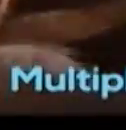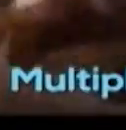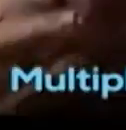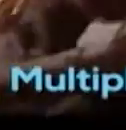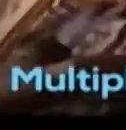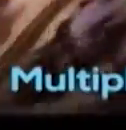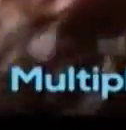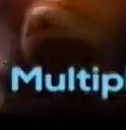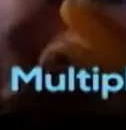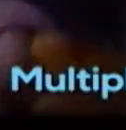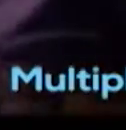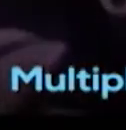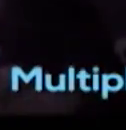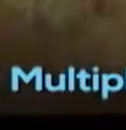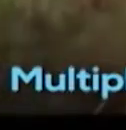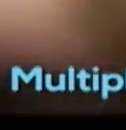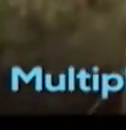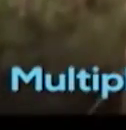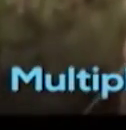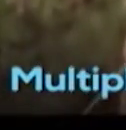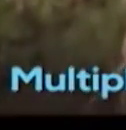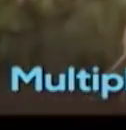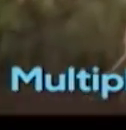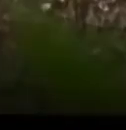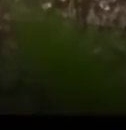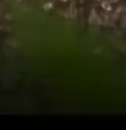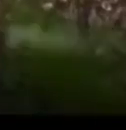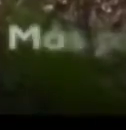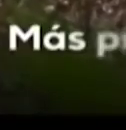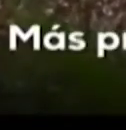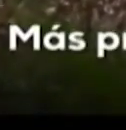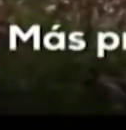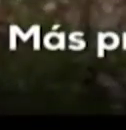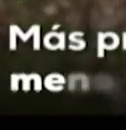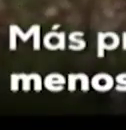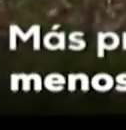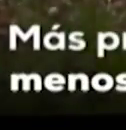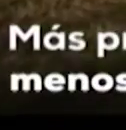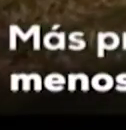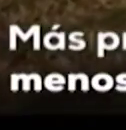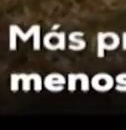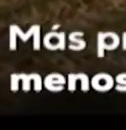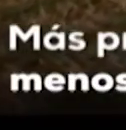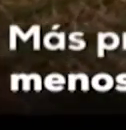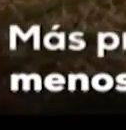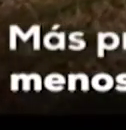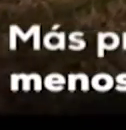tiene potencialidad para producir entre 12 y 14 quintales por tarea.